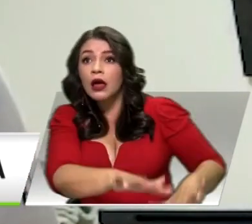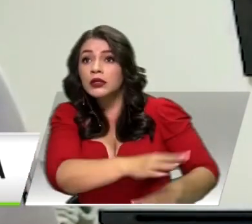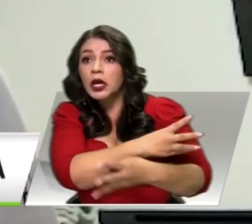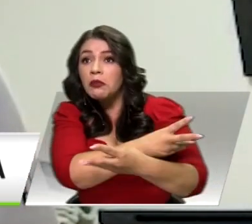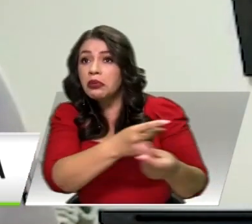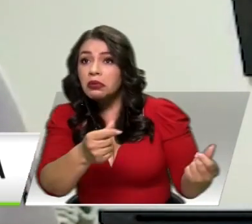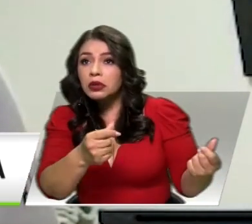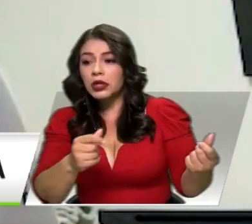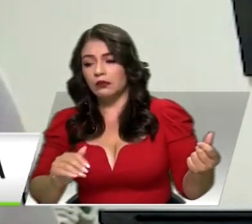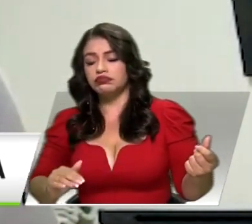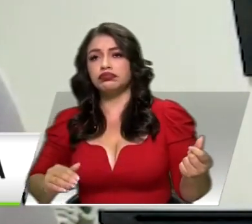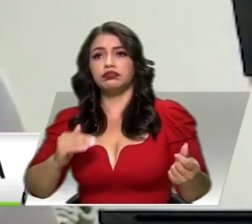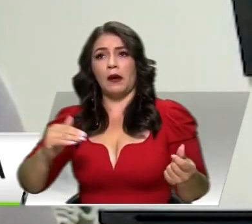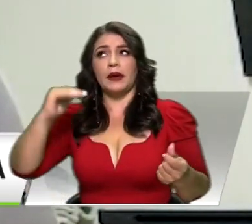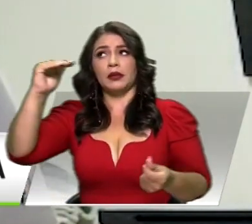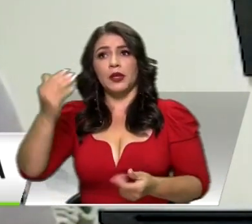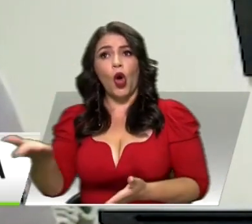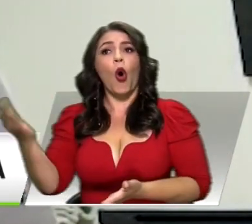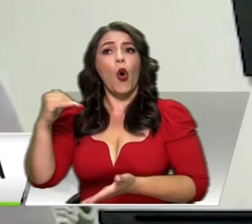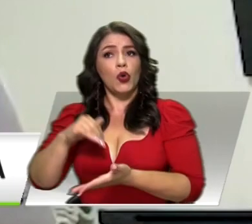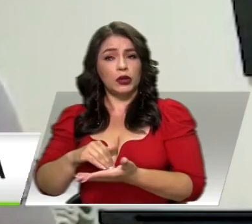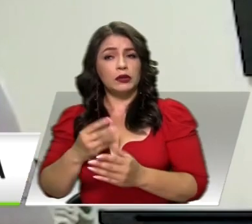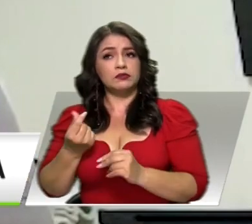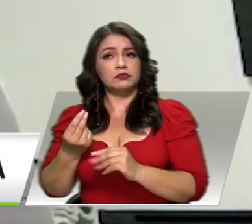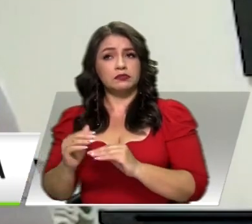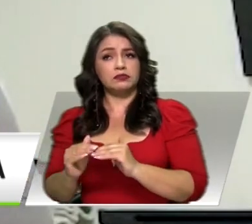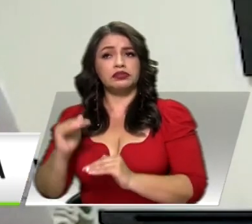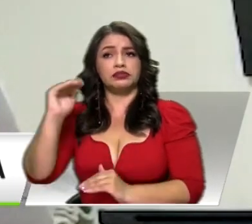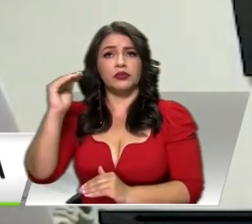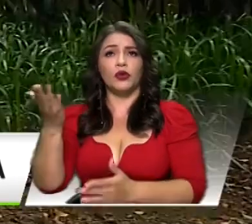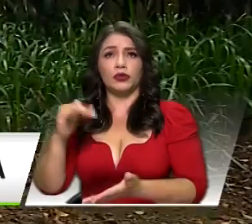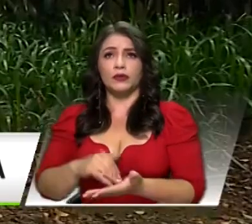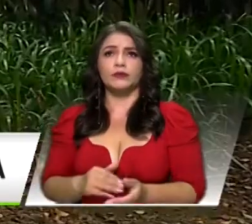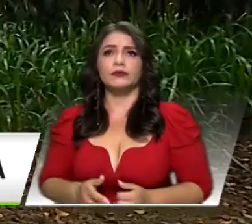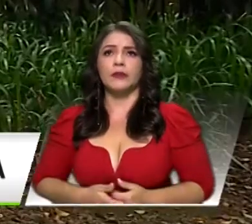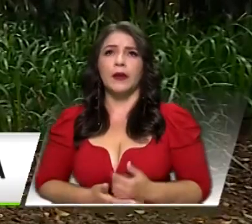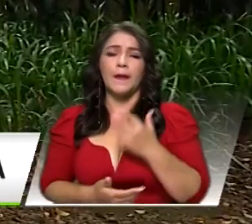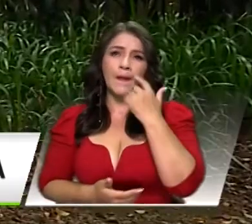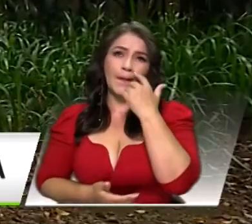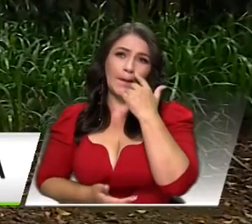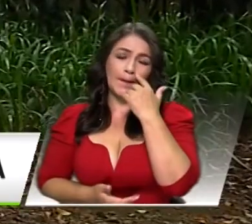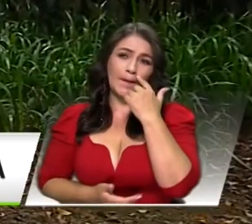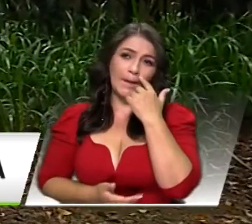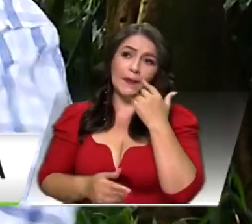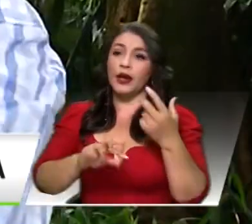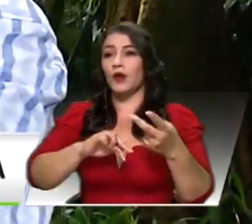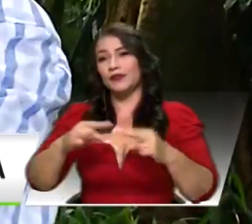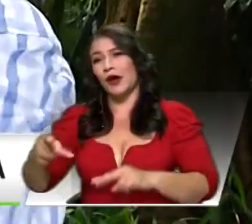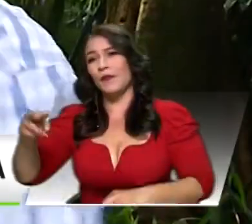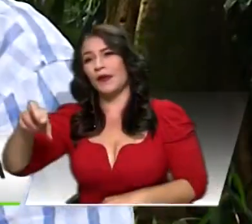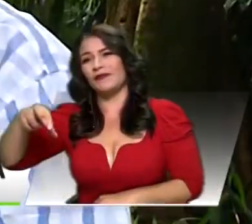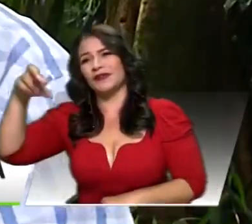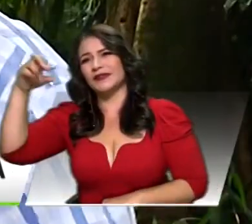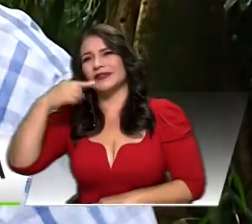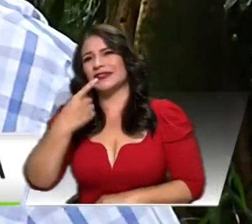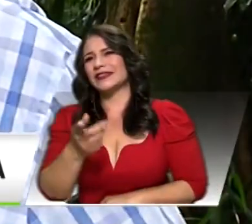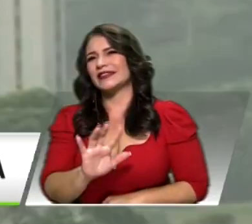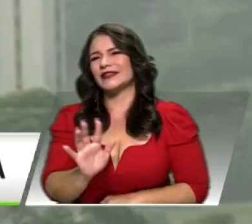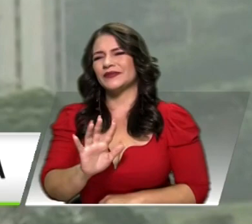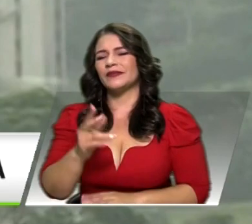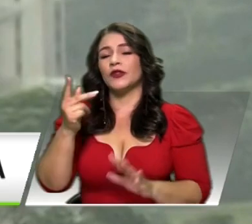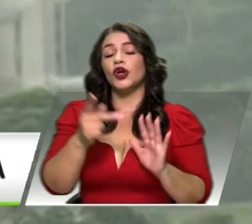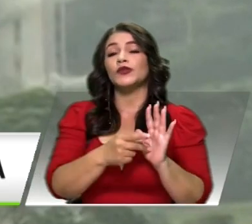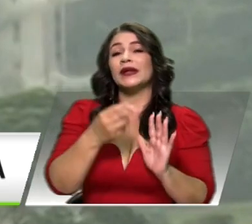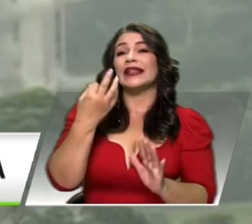desaparecer, nuestros apartamentos van a coger muy buen valor. Por su parte, expertos plantean que desde 2003, cuando comenzó